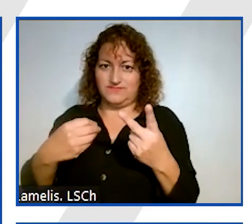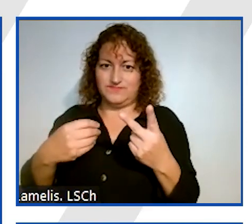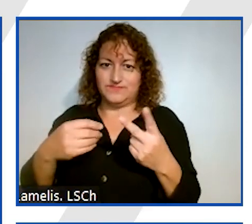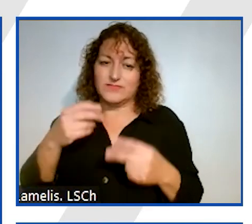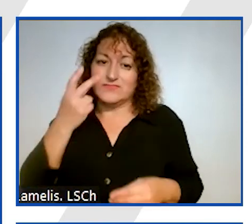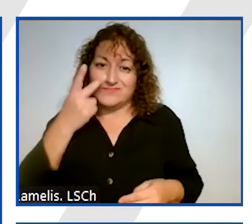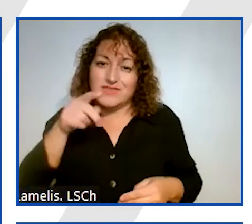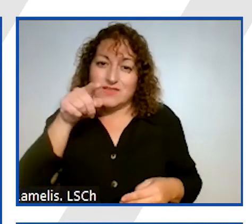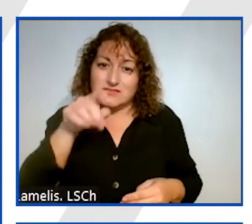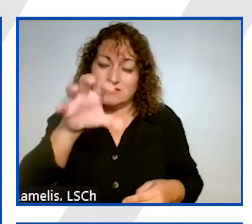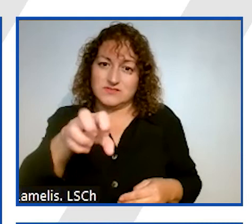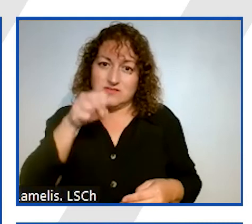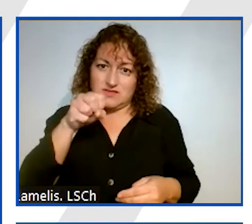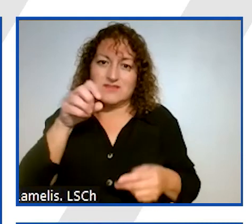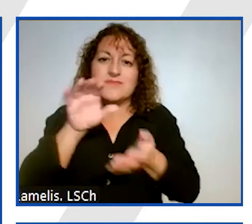en Mejillones.